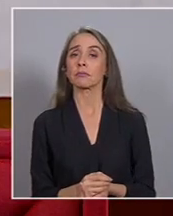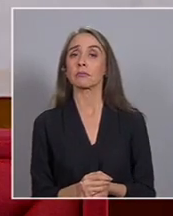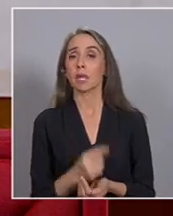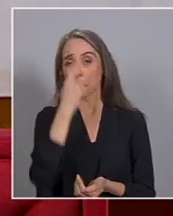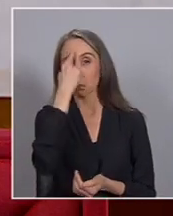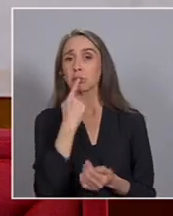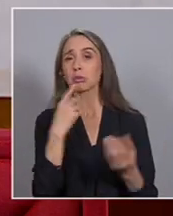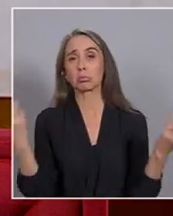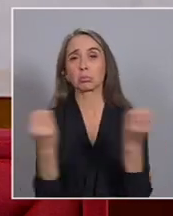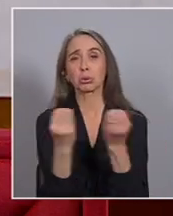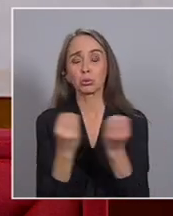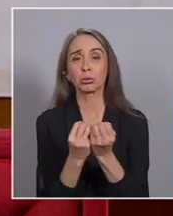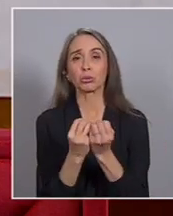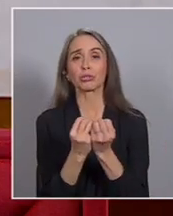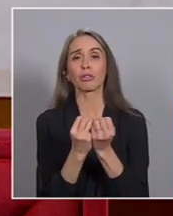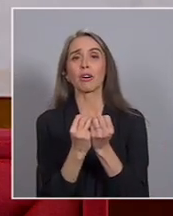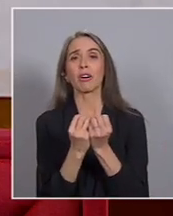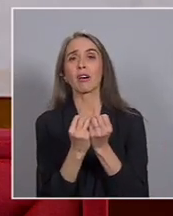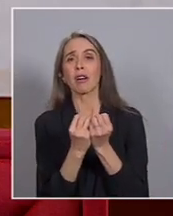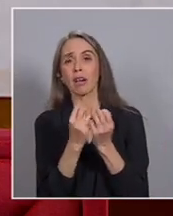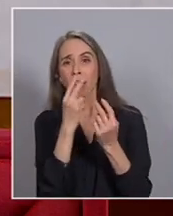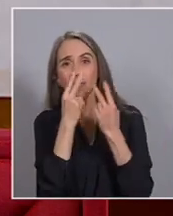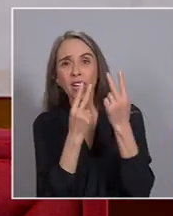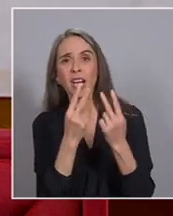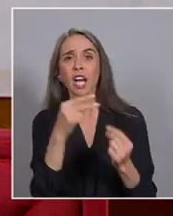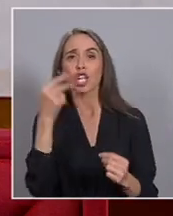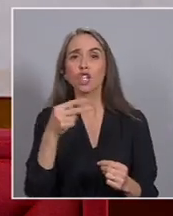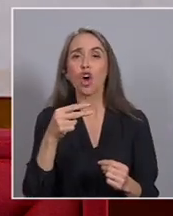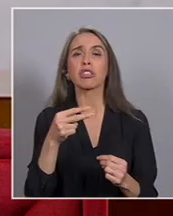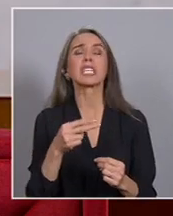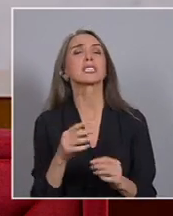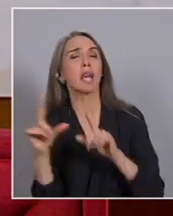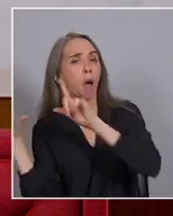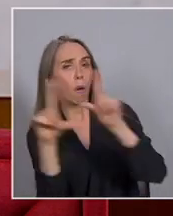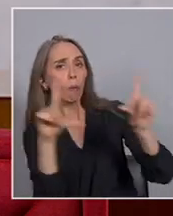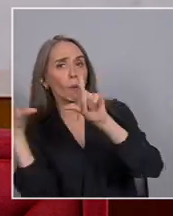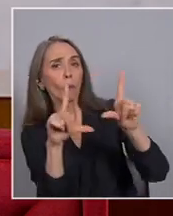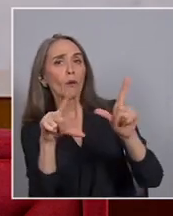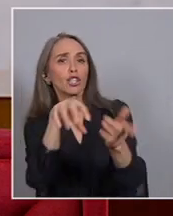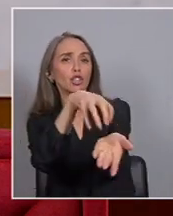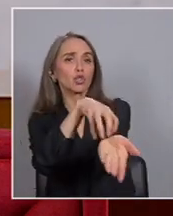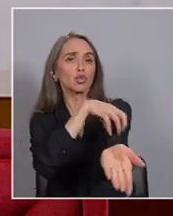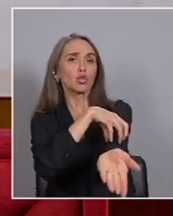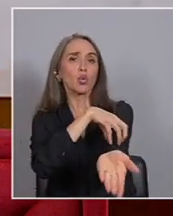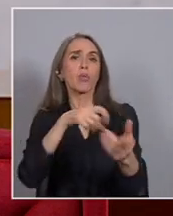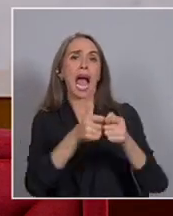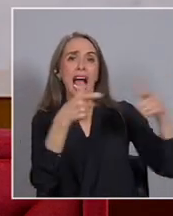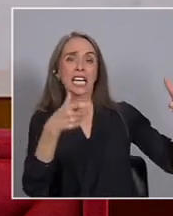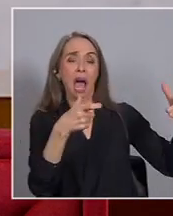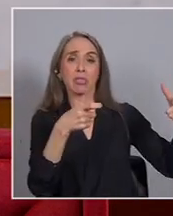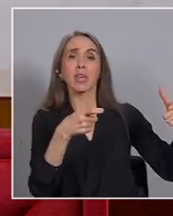gente o las noticias parecieran pasar permanentemente en las grandes ciudades o metrópolis,